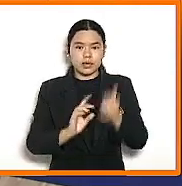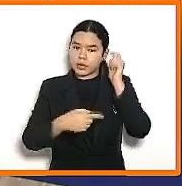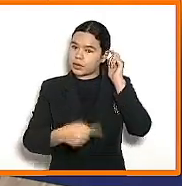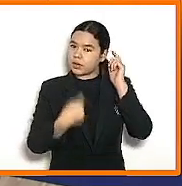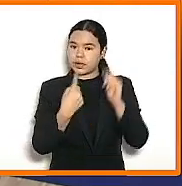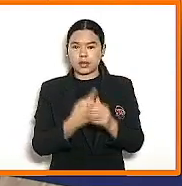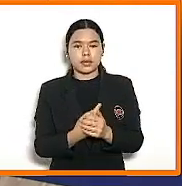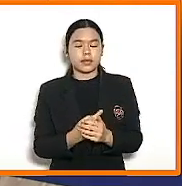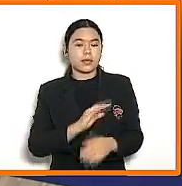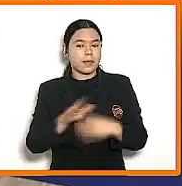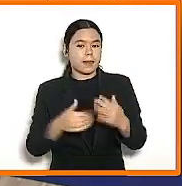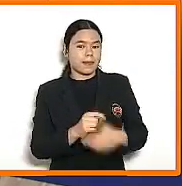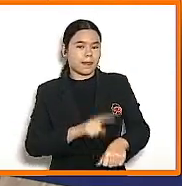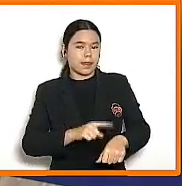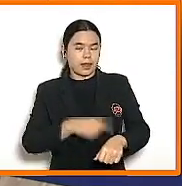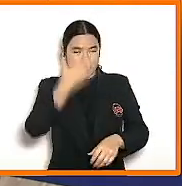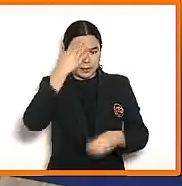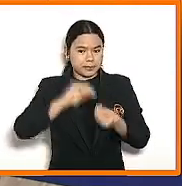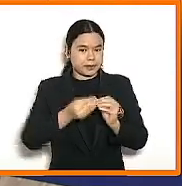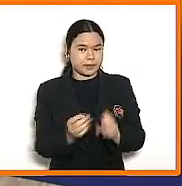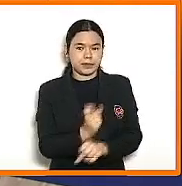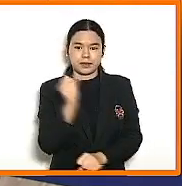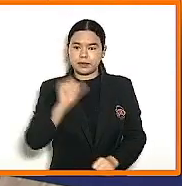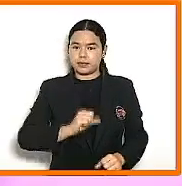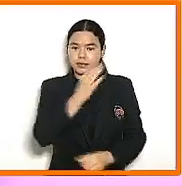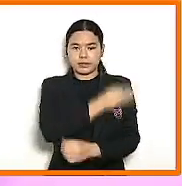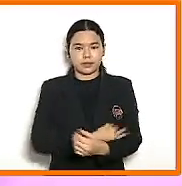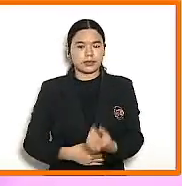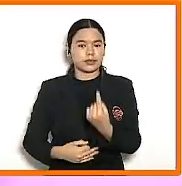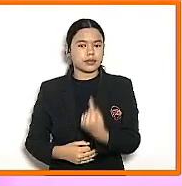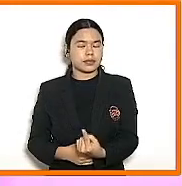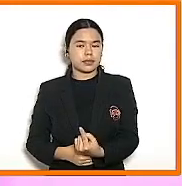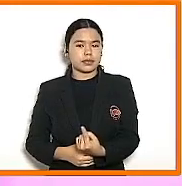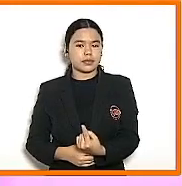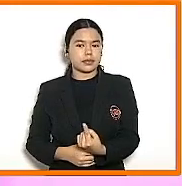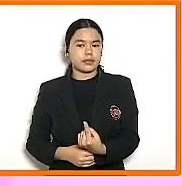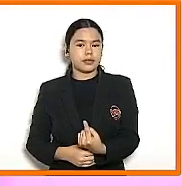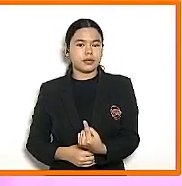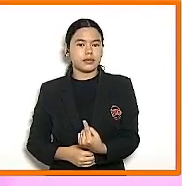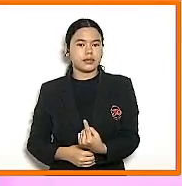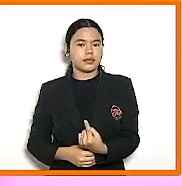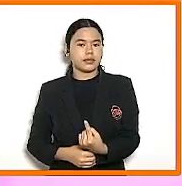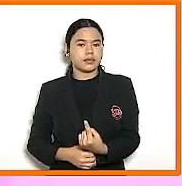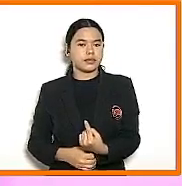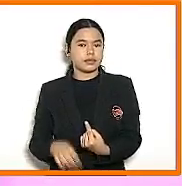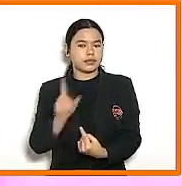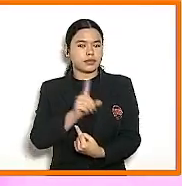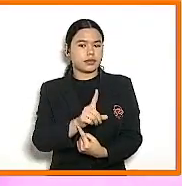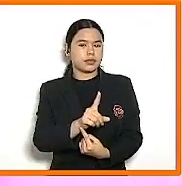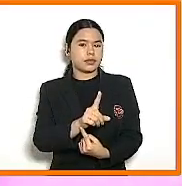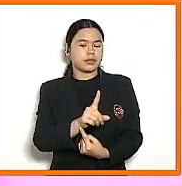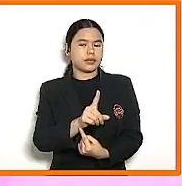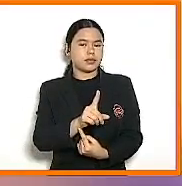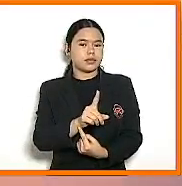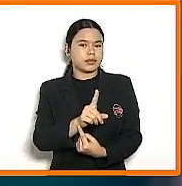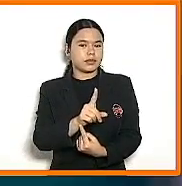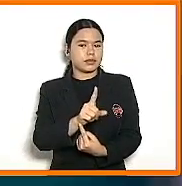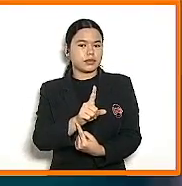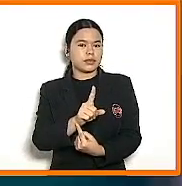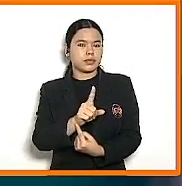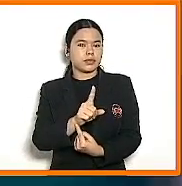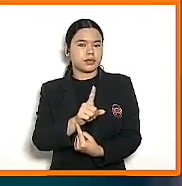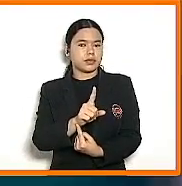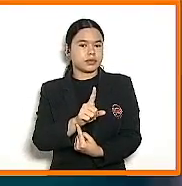diaria, muchísima suerte. El primer dígito favorecido en esta tarde es... Este es el 1. Segundo